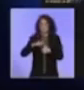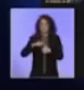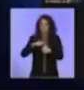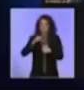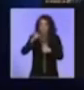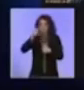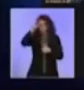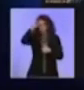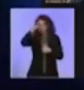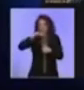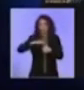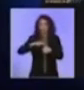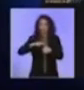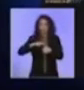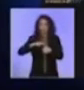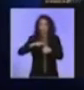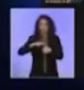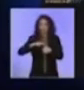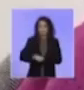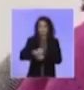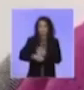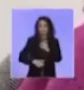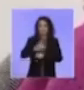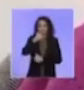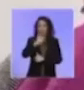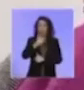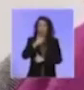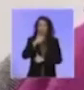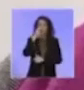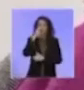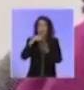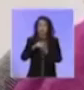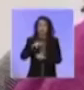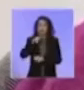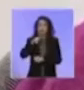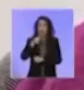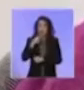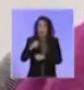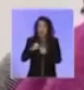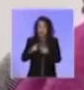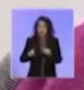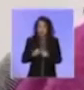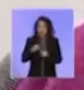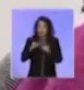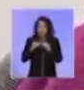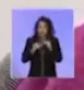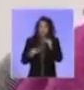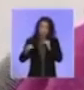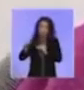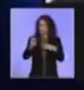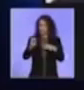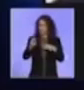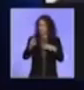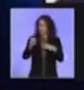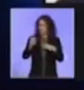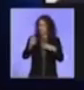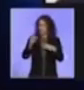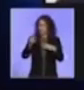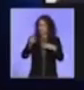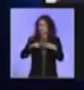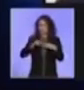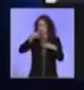les traigo por el momento. Más adelante, más videos y más información. Si la información te gustó, ayúdanos con ese poderosísimo